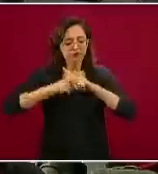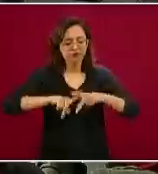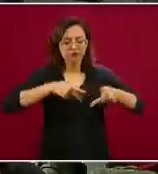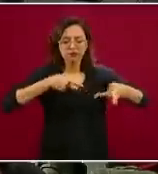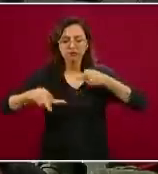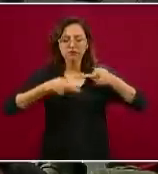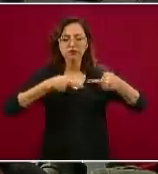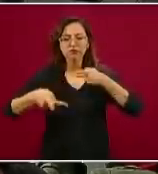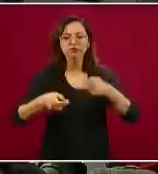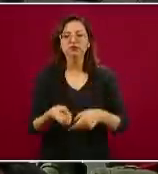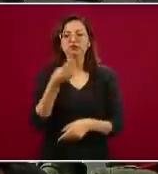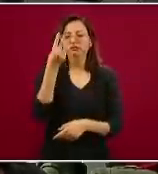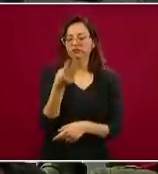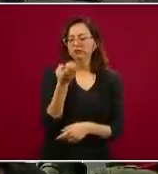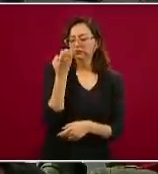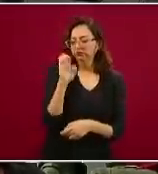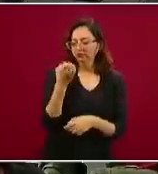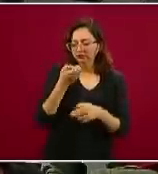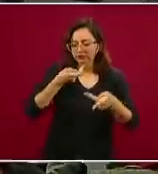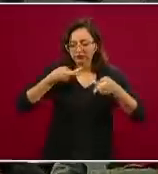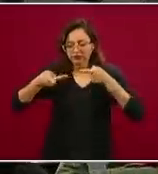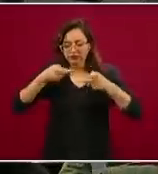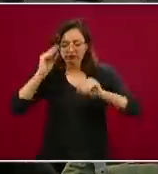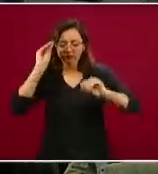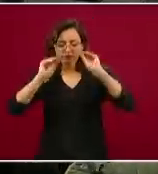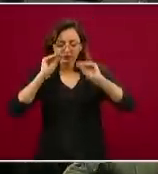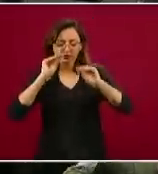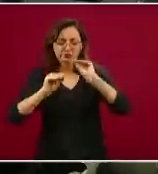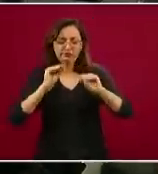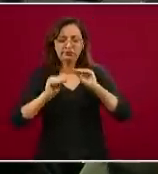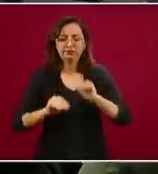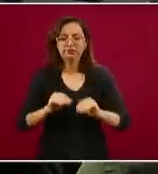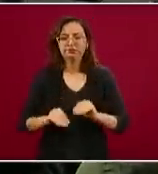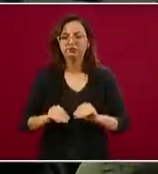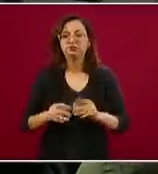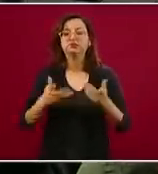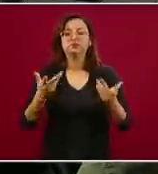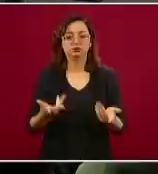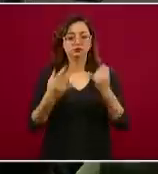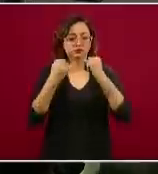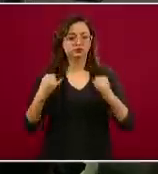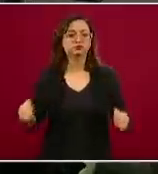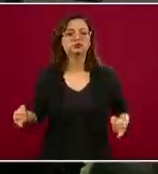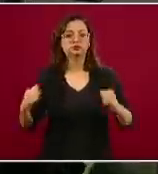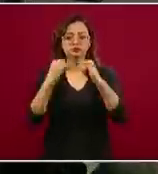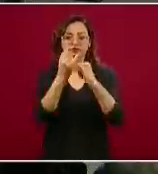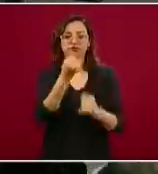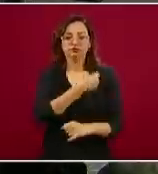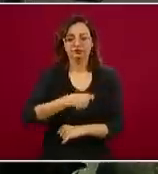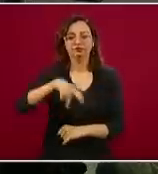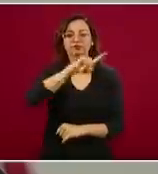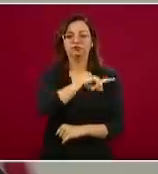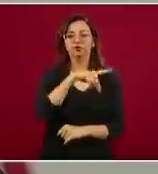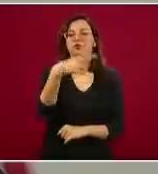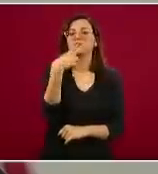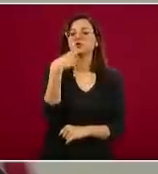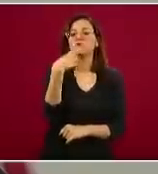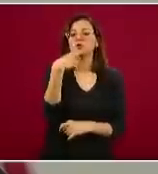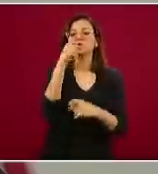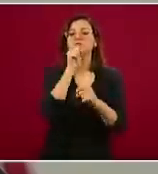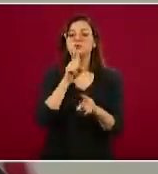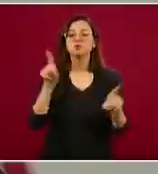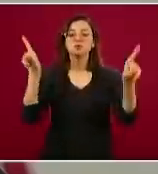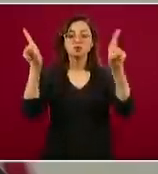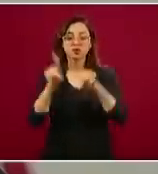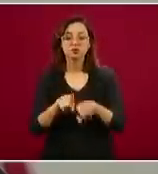A partir del 3 de enero empezamos preparativos utilizando las capacidades institucionales de México y la